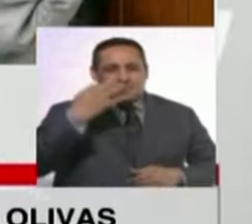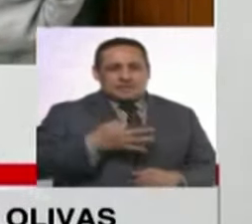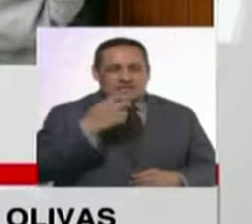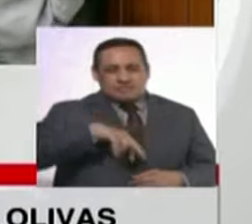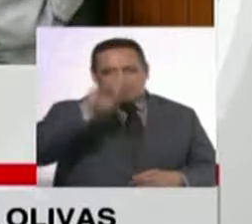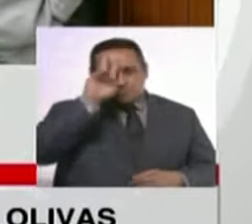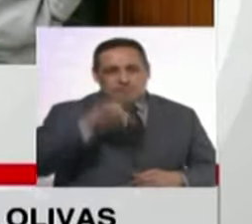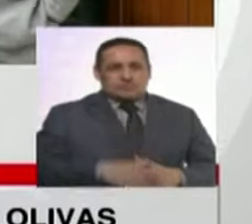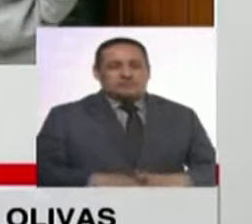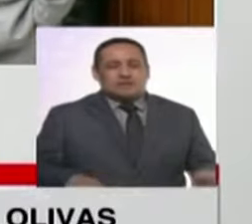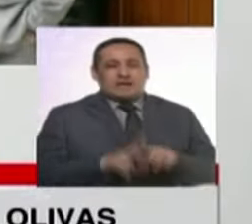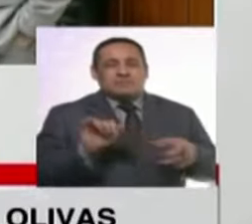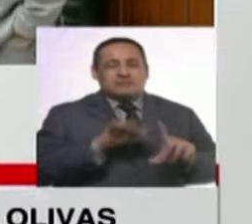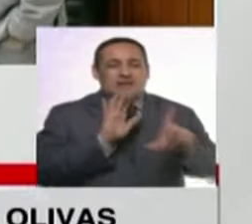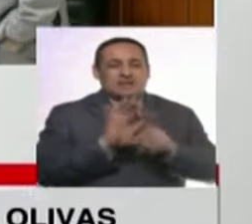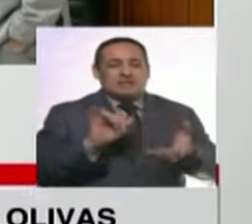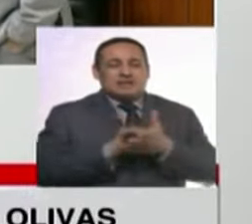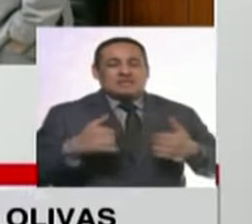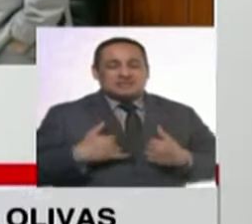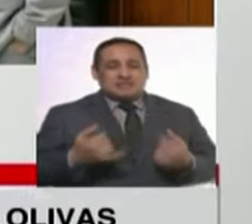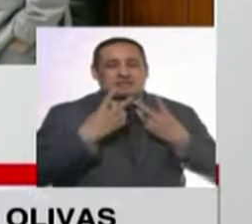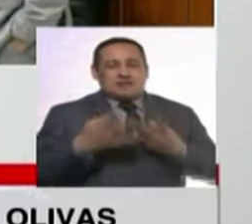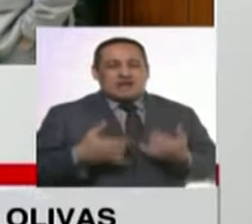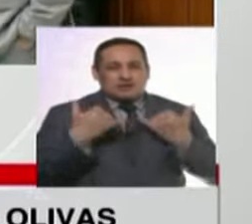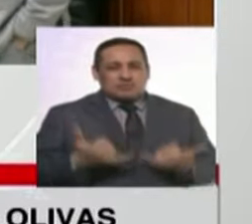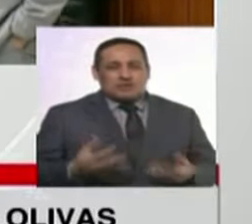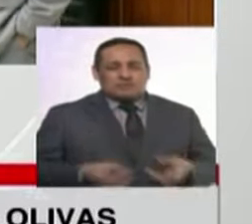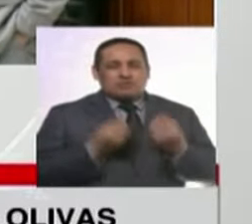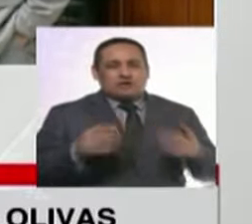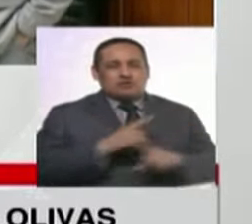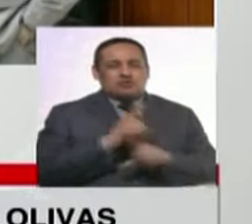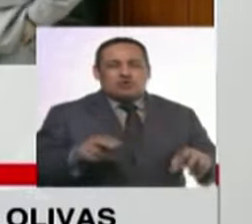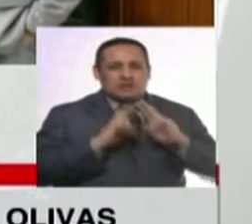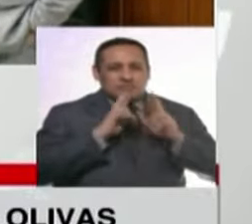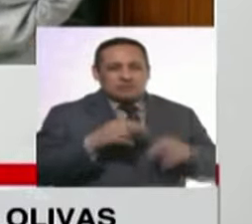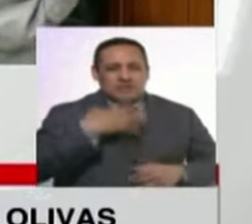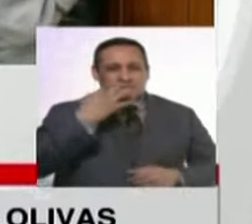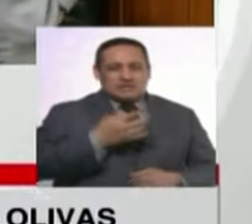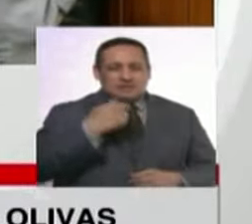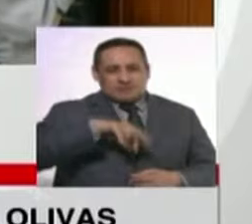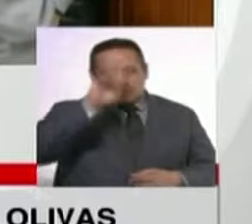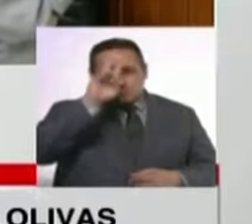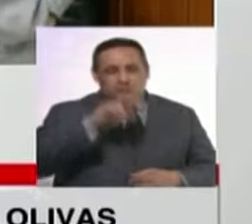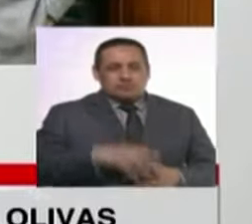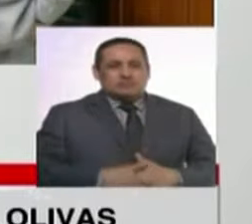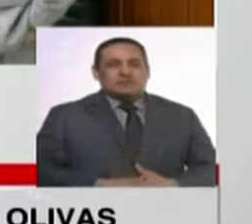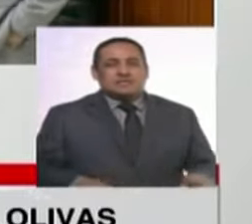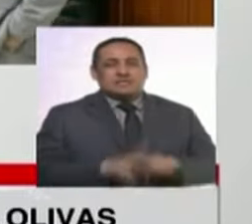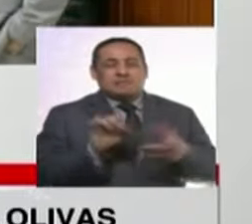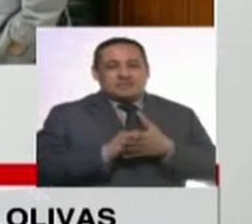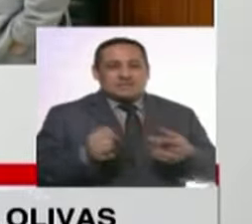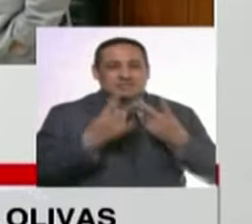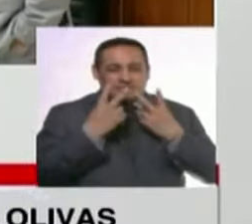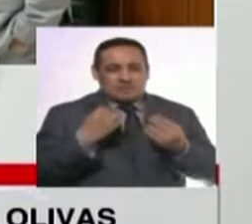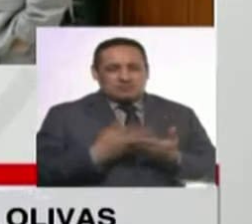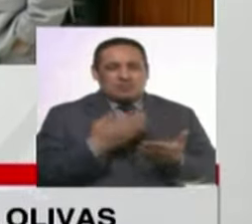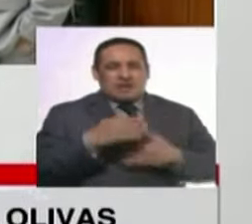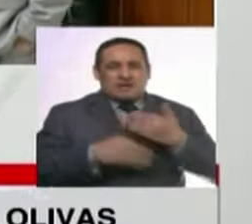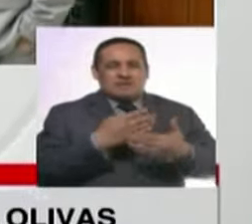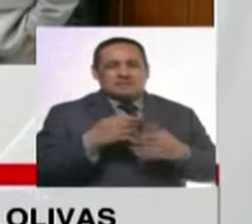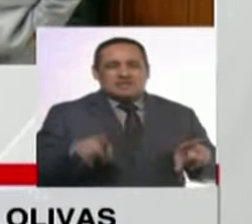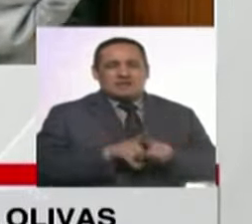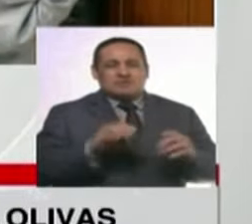Perú las leyes tienen que ser actualizadas porque no responden a la realidad del Perú y acá se vienen a